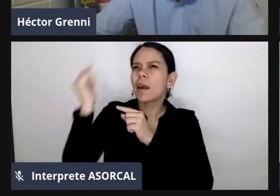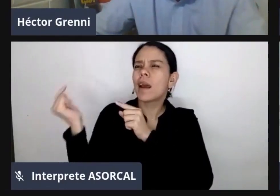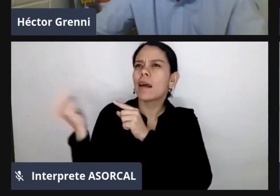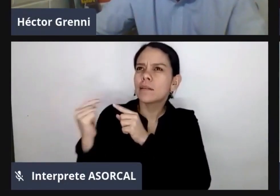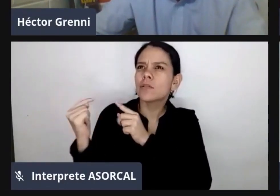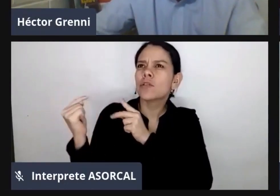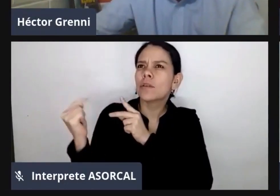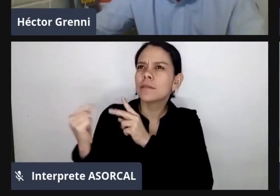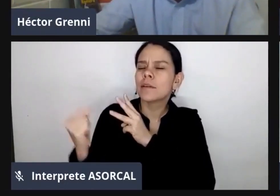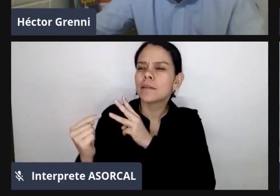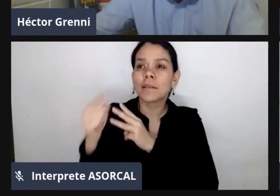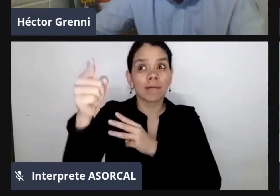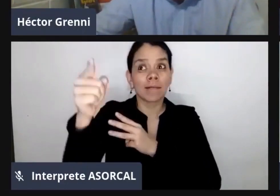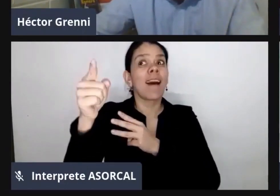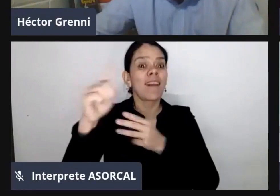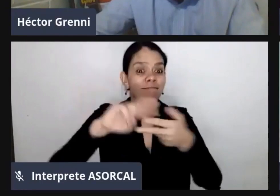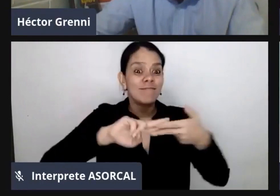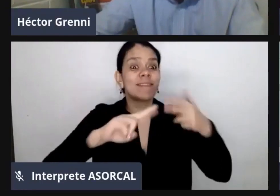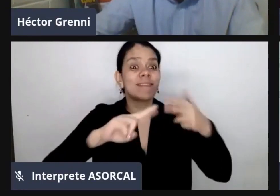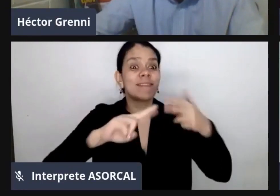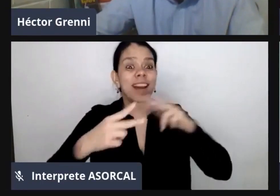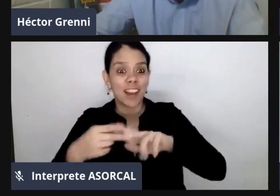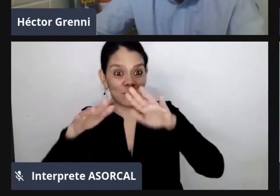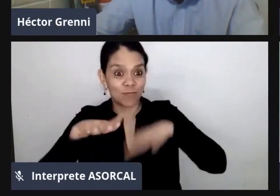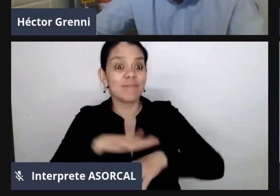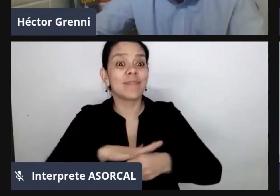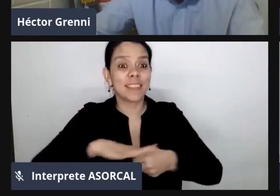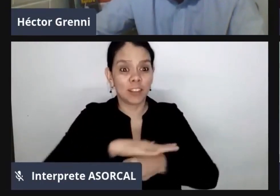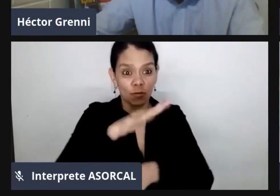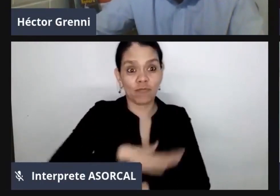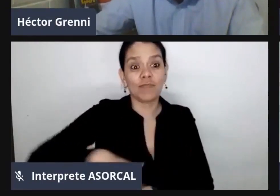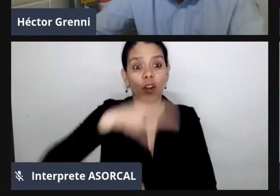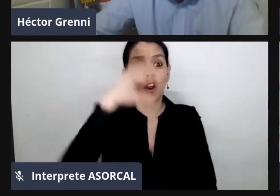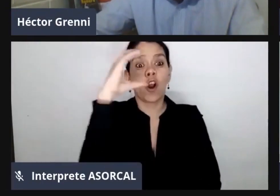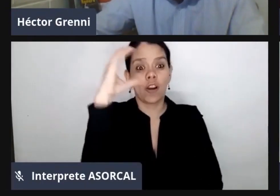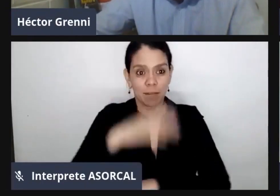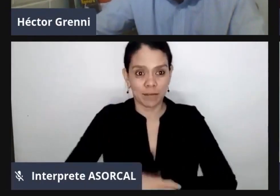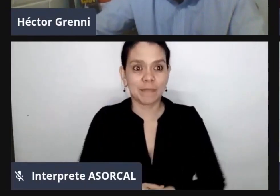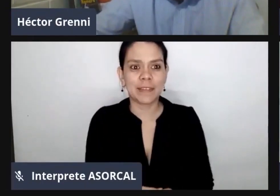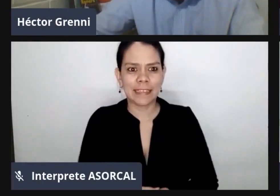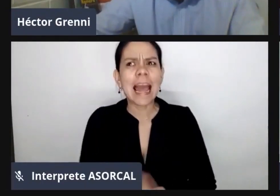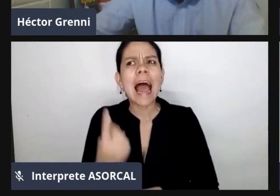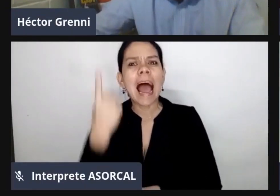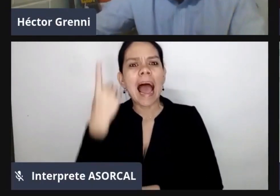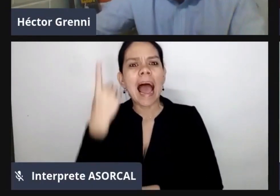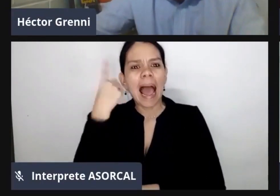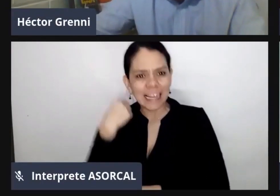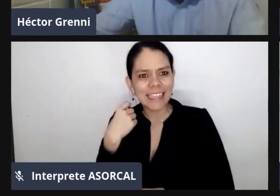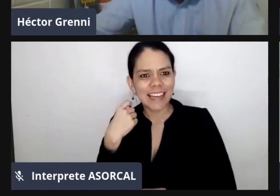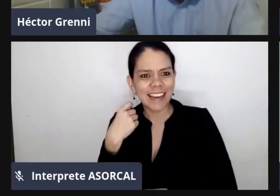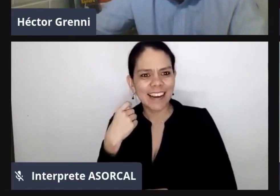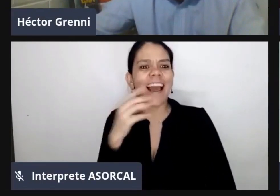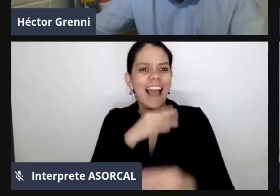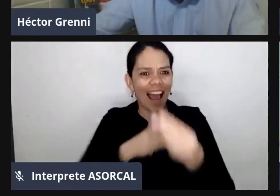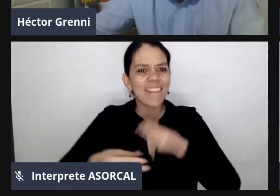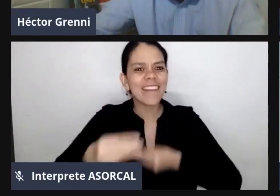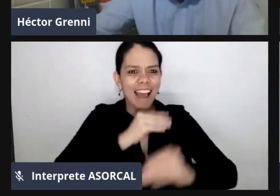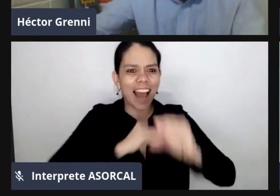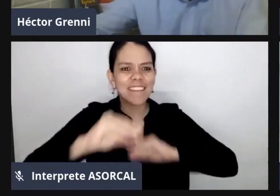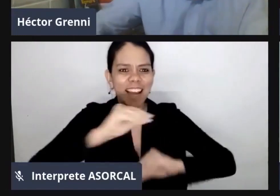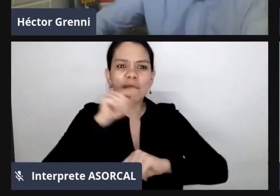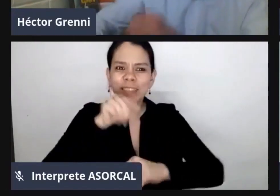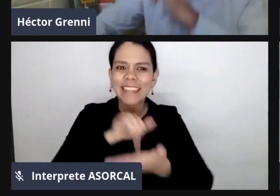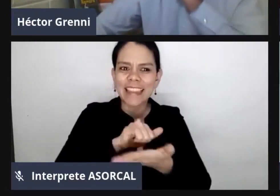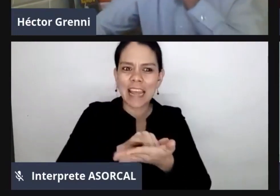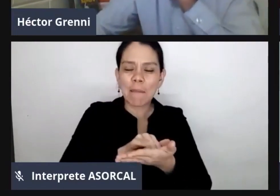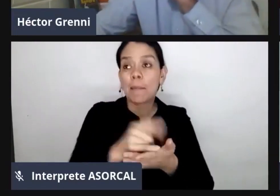colombiano. Ayer lo escuchábamos y ahora quisiera volver sobre ello, el tema de la tierra, digamos, y de la